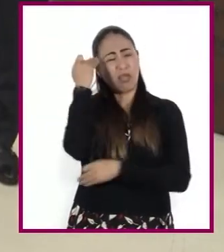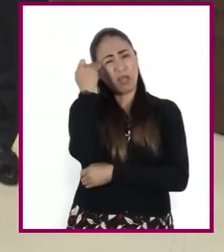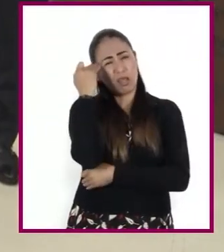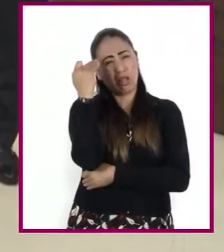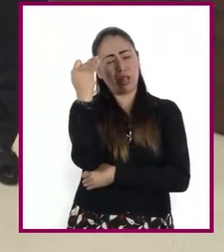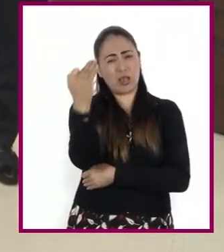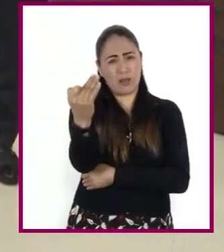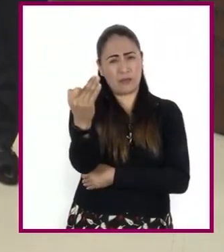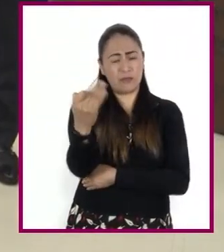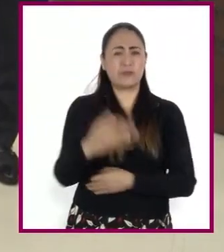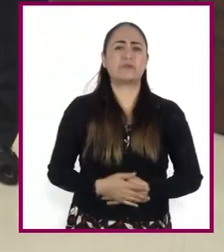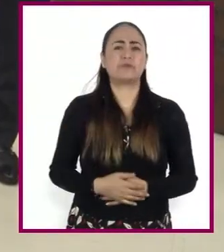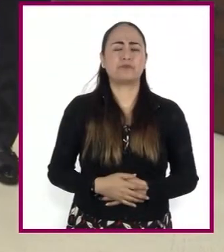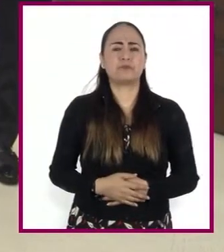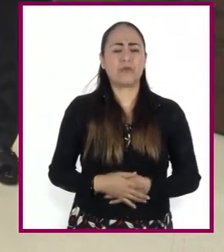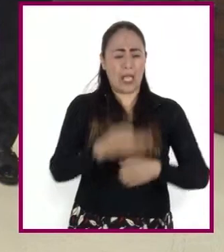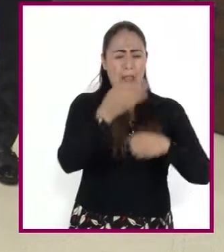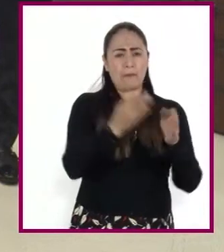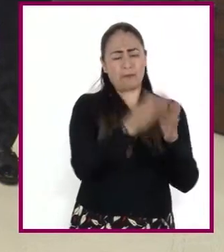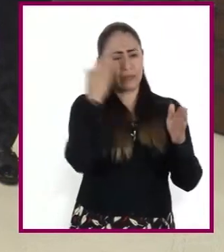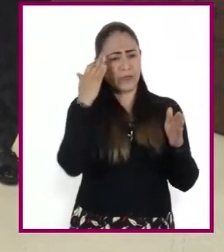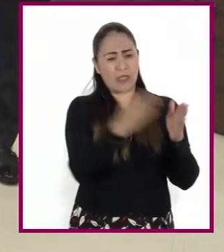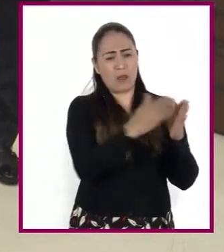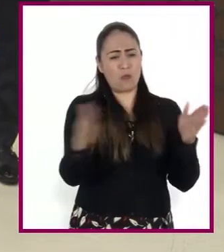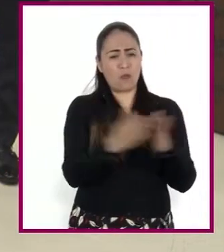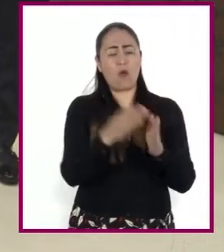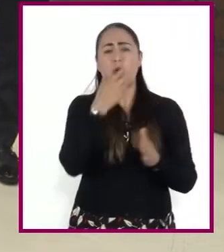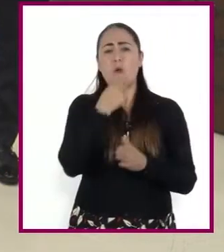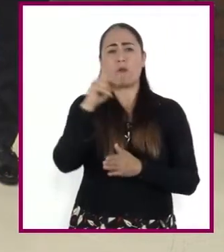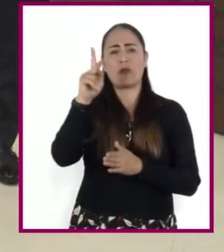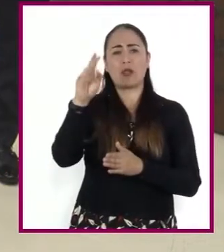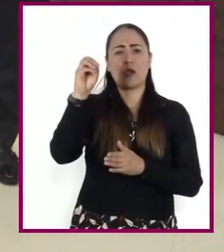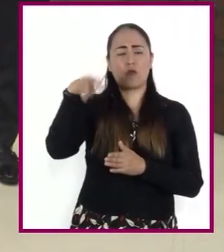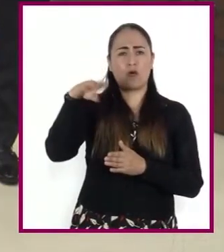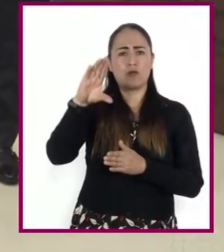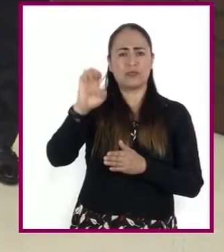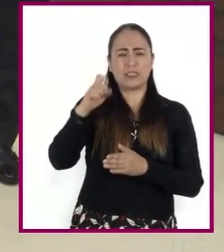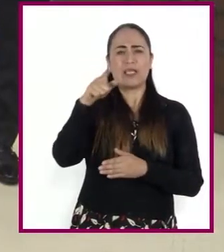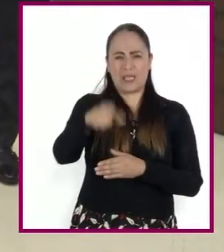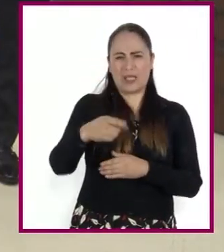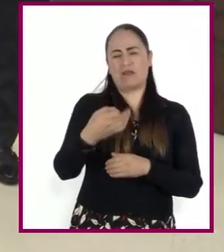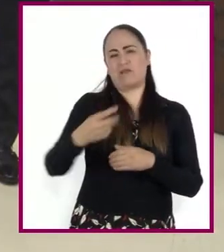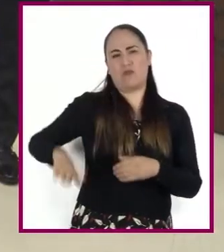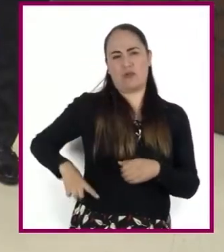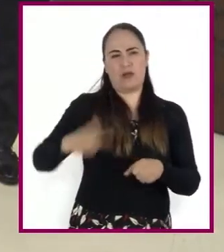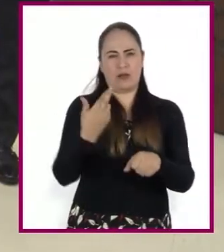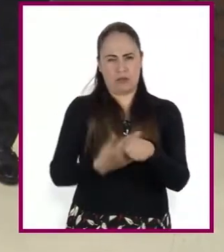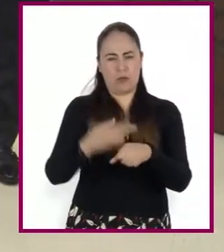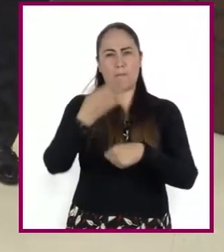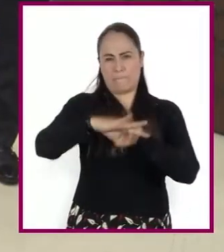de rendir cuentas al rey por parte de los funcionarios públicos al finalizar sus encargos.